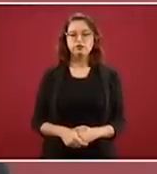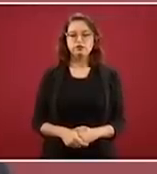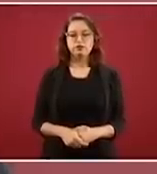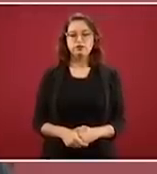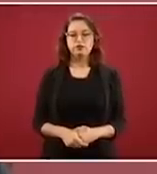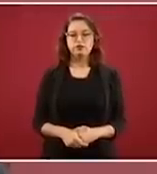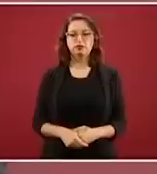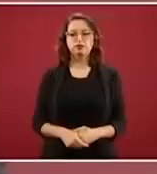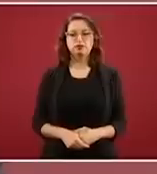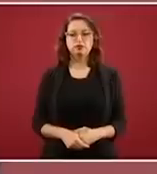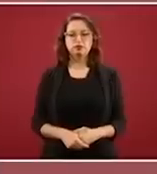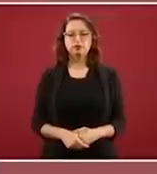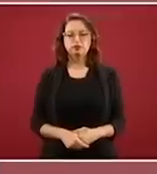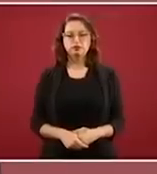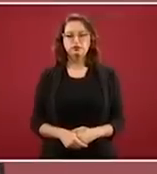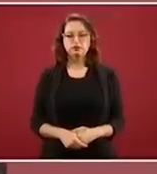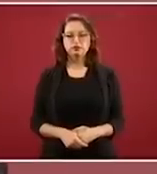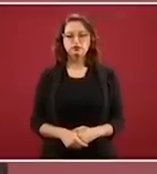Se dejó